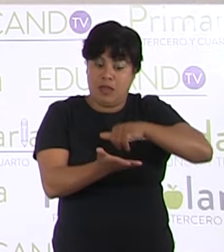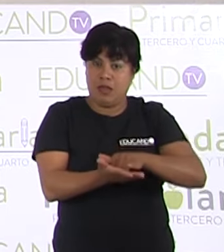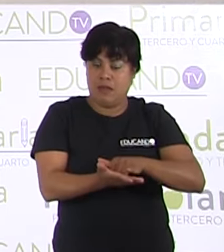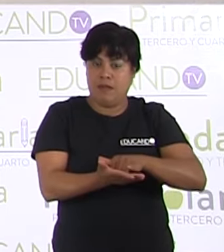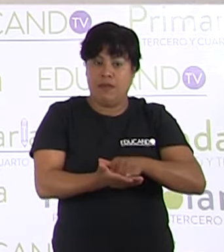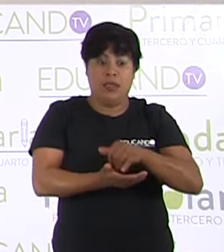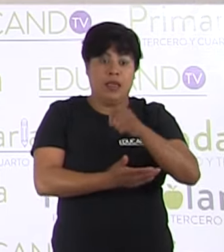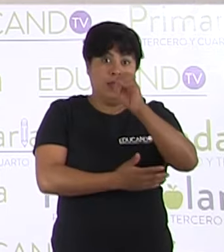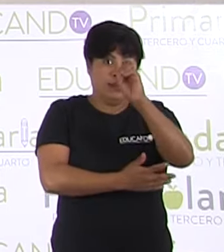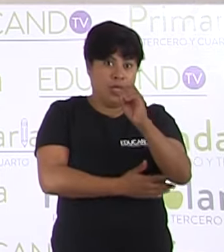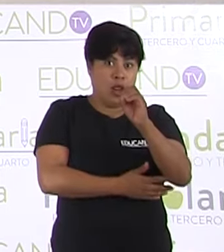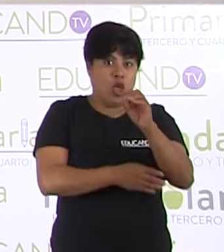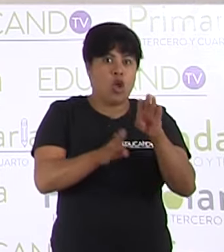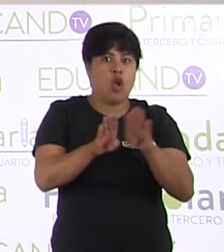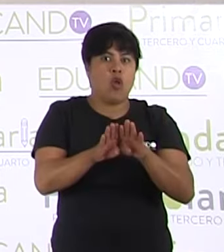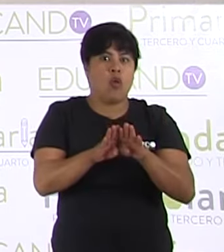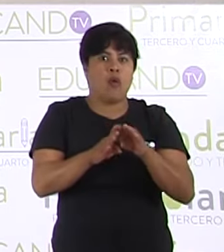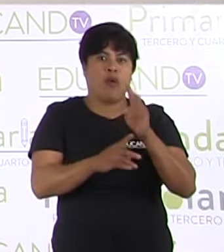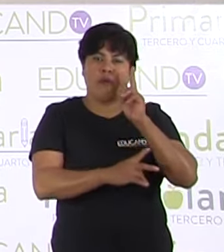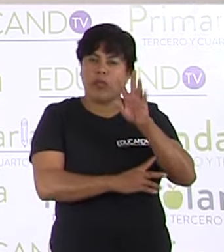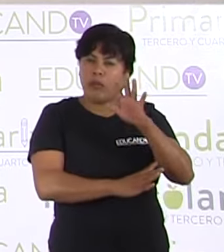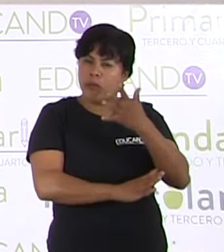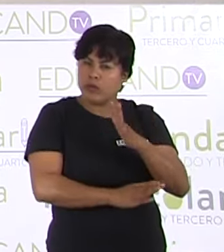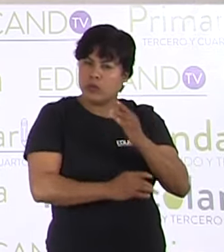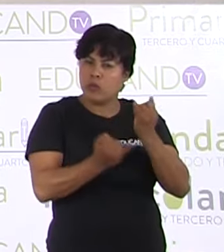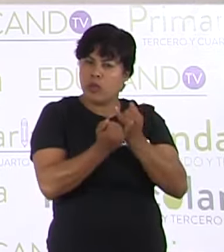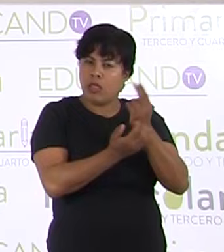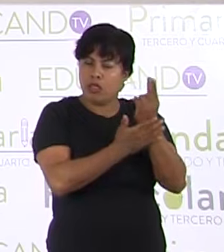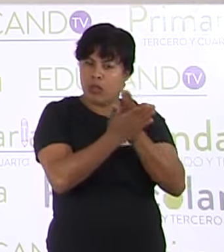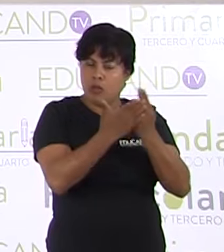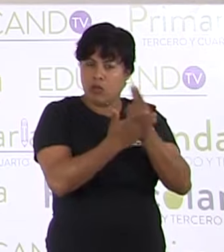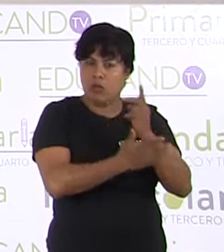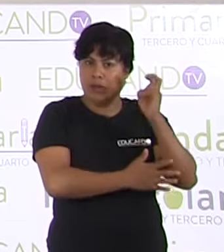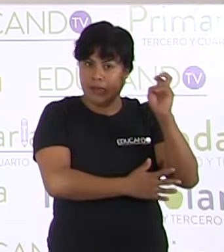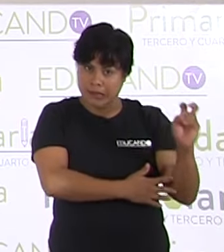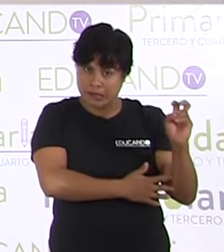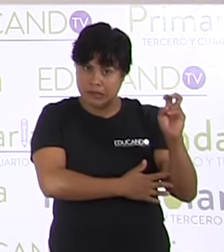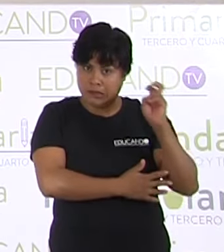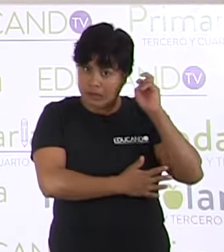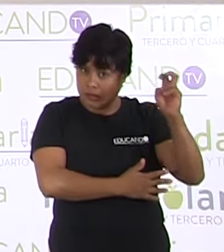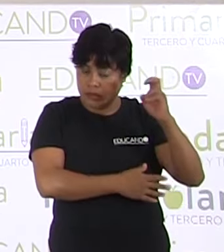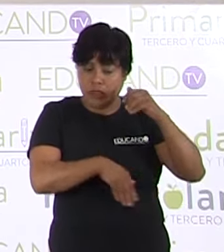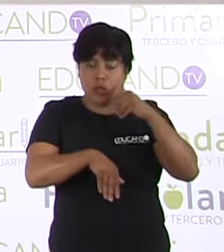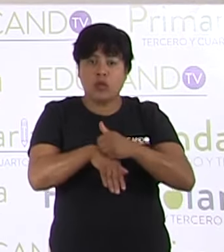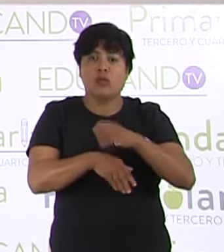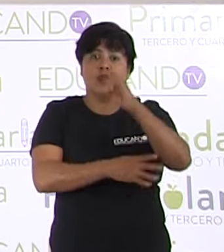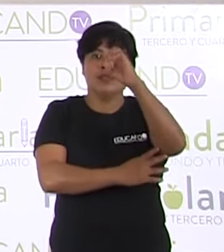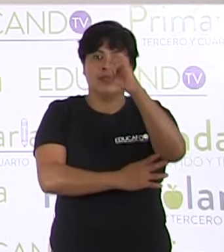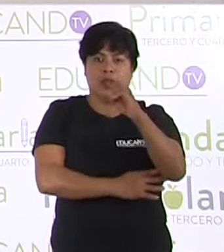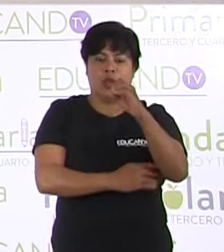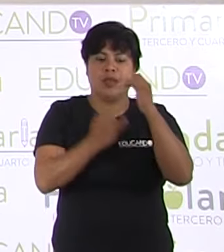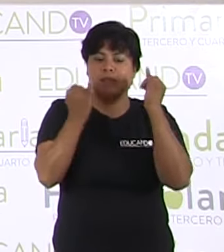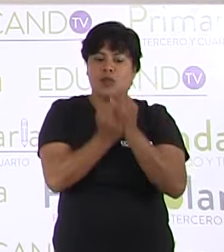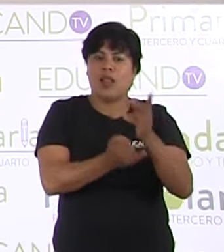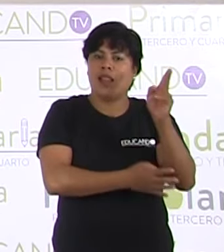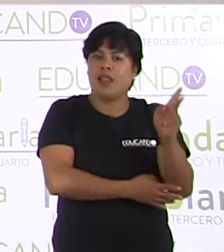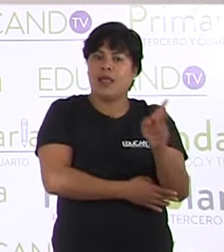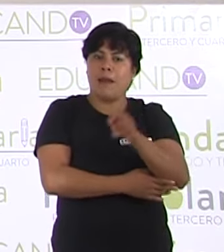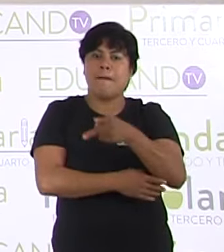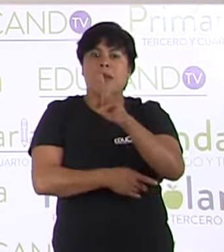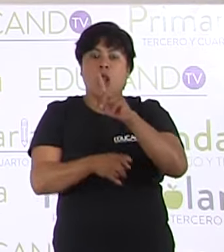cero era una cosa así más o menos Este era el cero significaba lo mismo pero se escribía